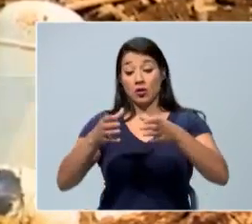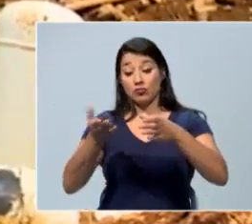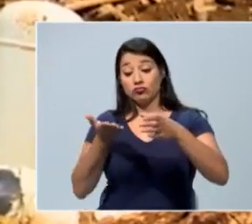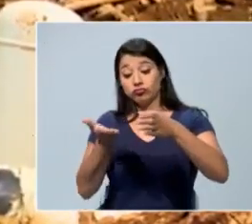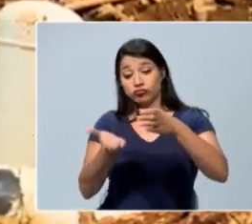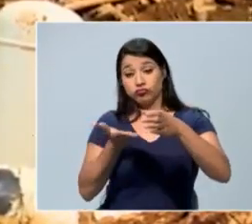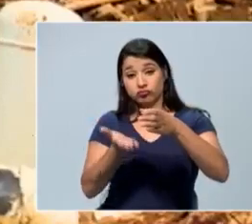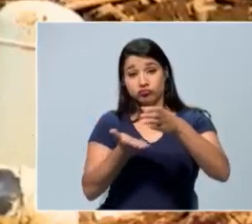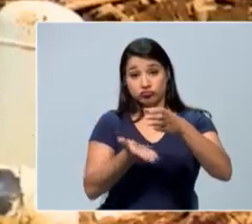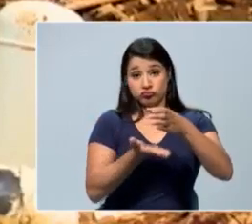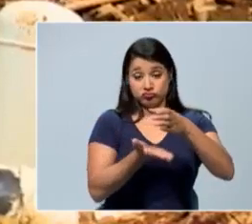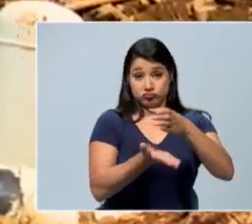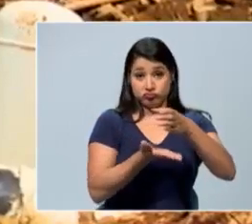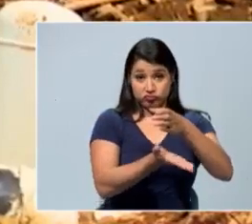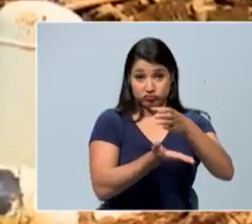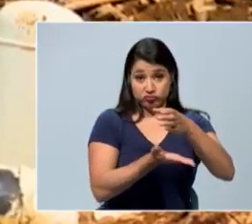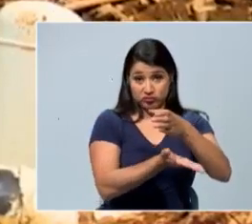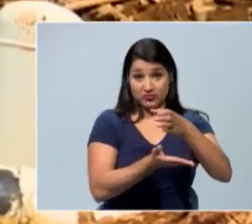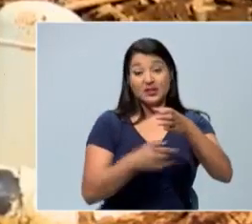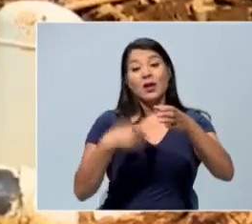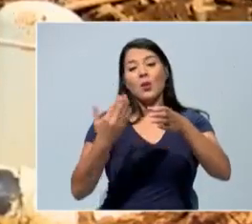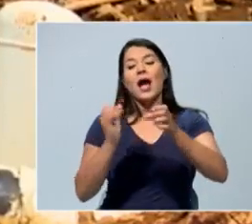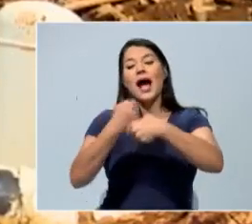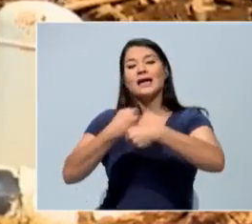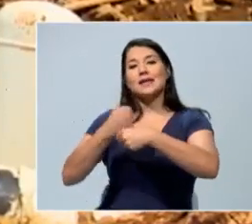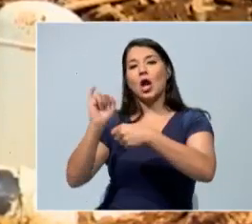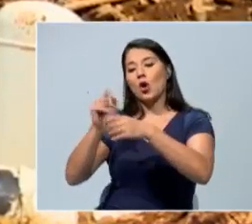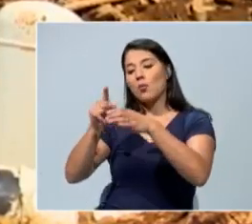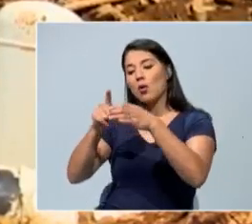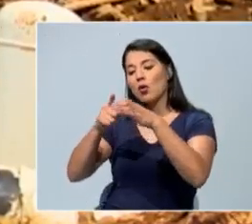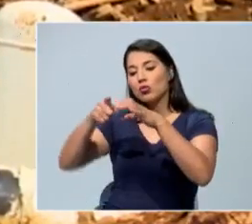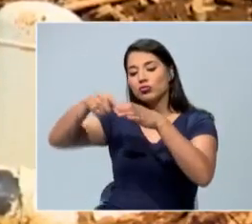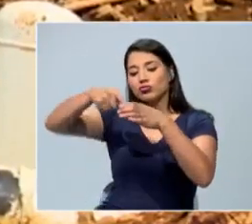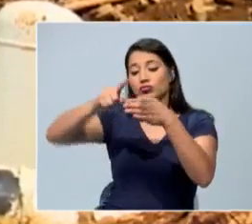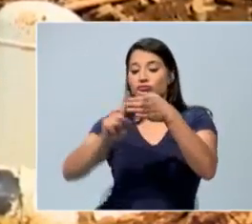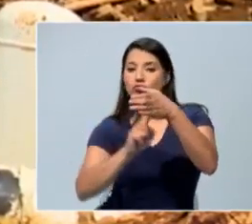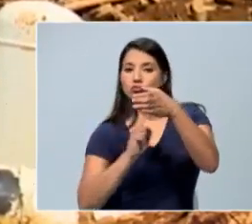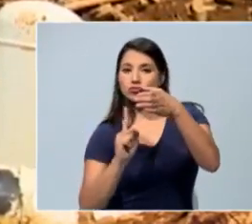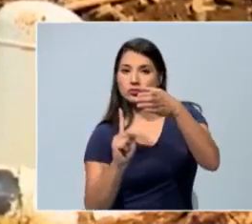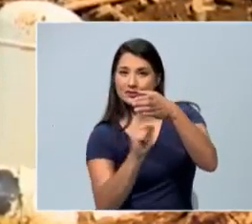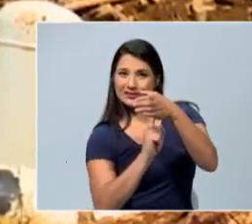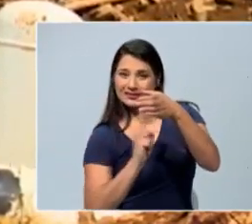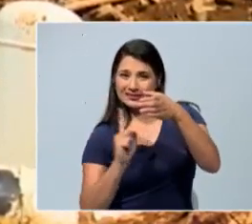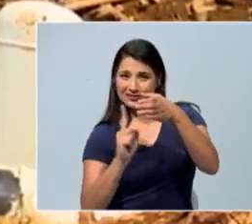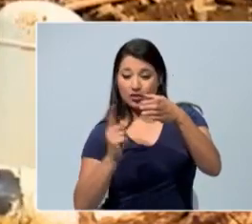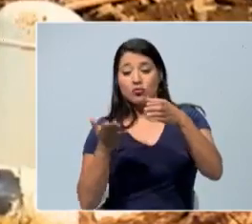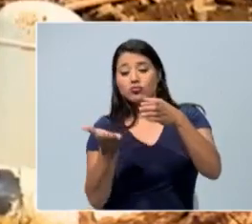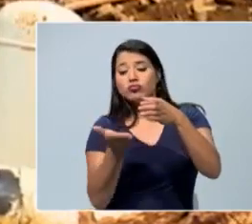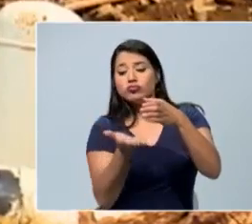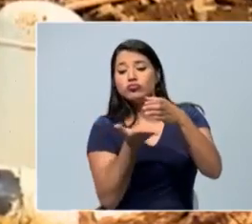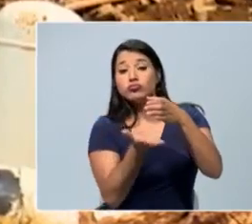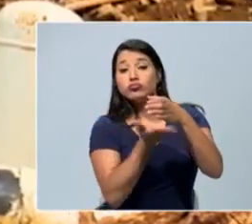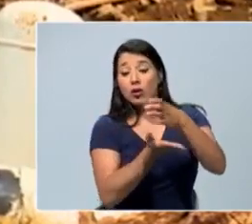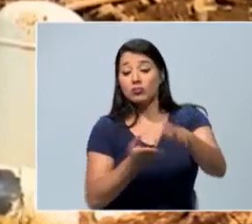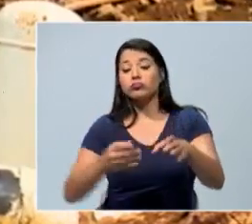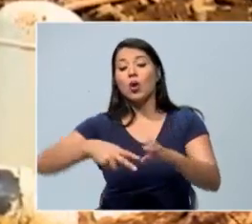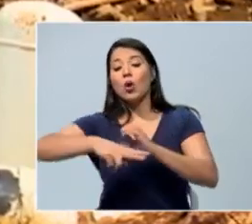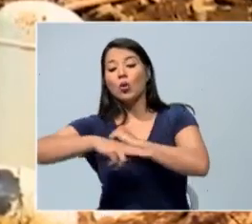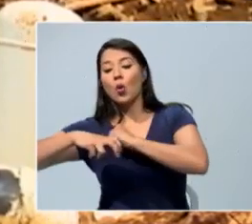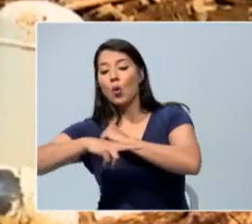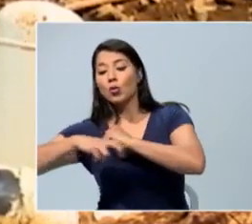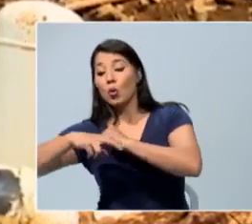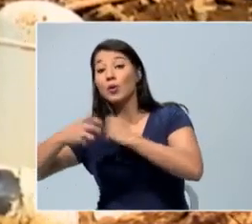evitar que las autoridades y los funcionarios de Recope se enteraran que una vez más estaban utilizando las tomas que ya en su momento